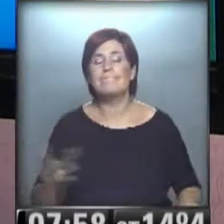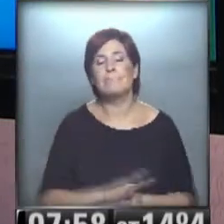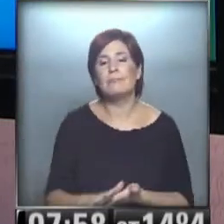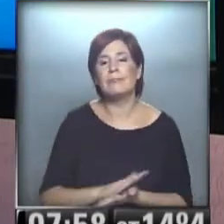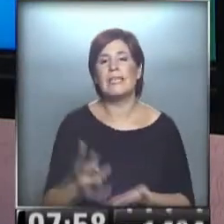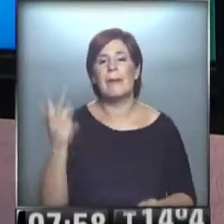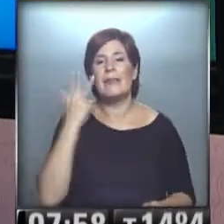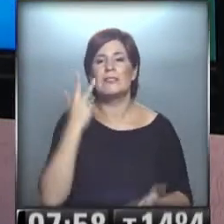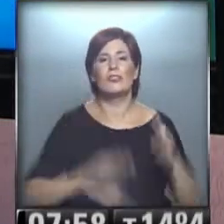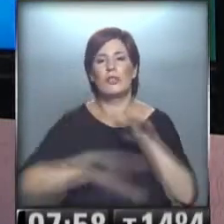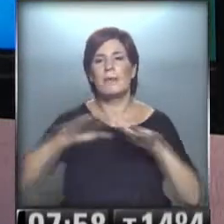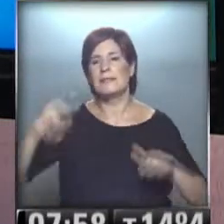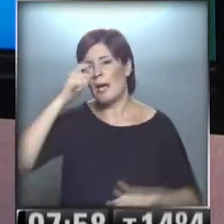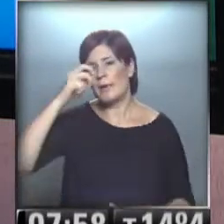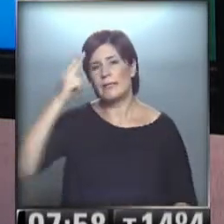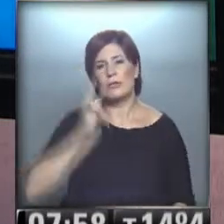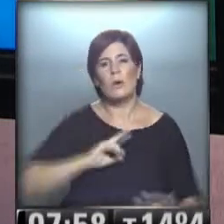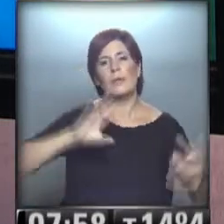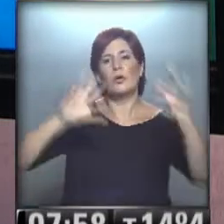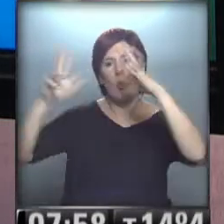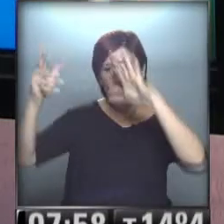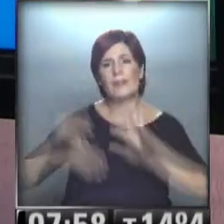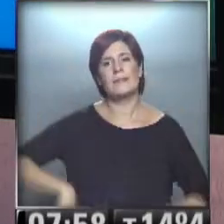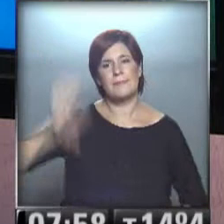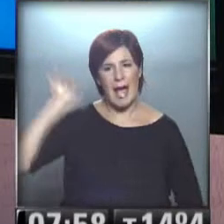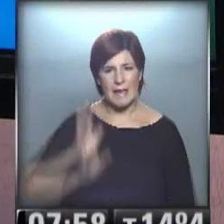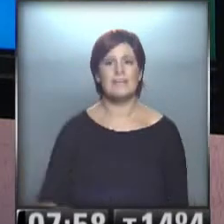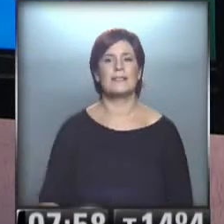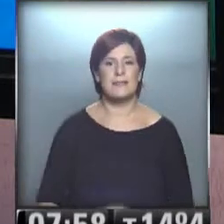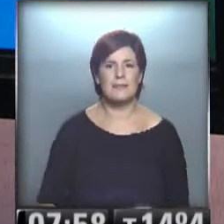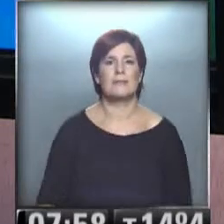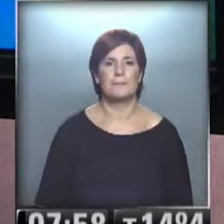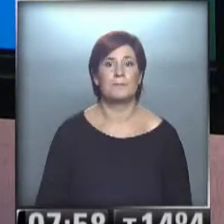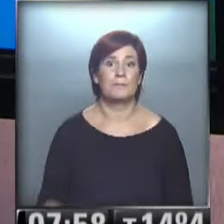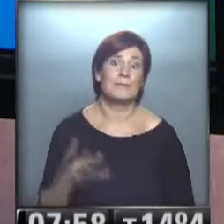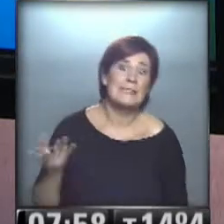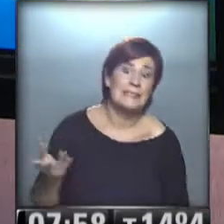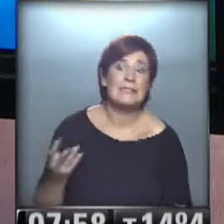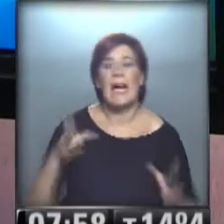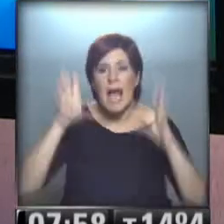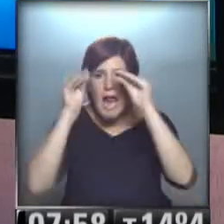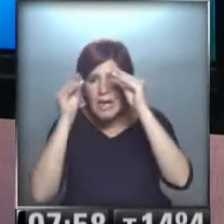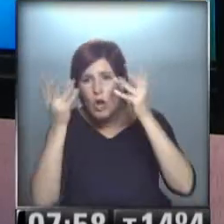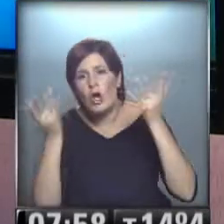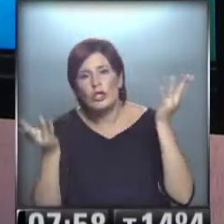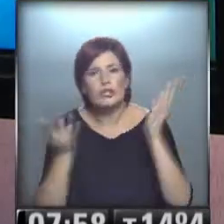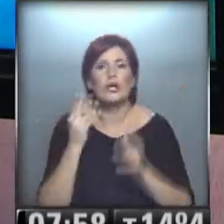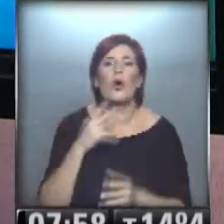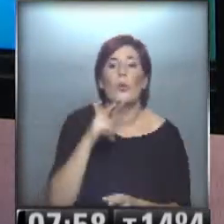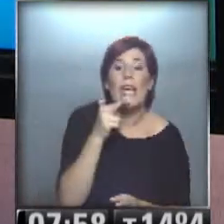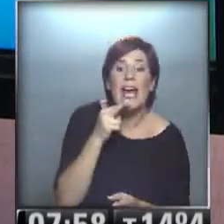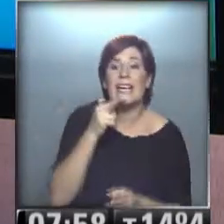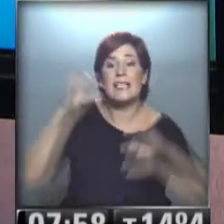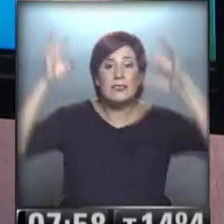18, máxima 29, pero aumentan las nubes ya el jueves y tendremos que ver si hacia final del día o ya entradito el viernes